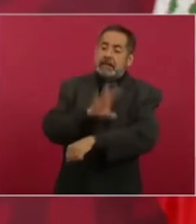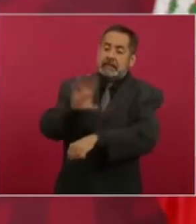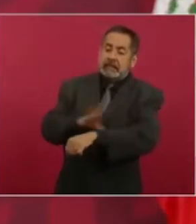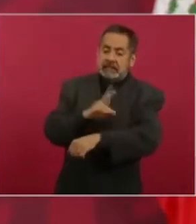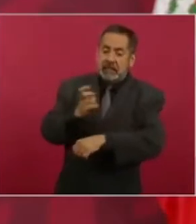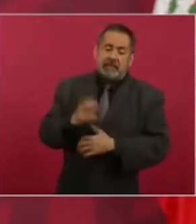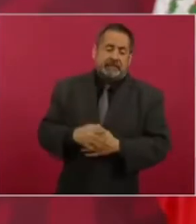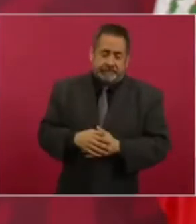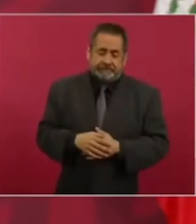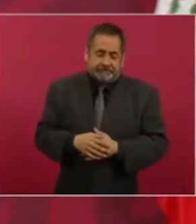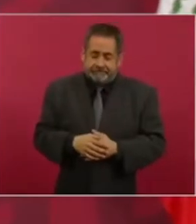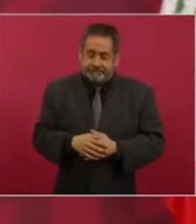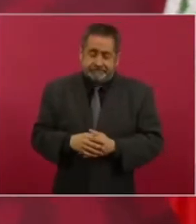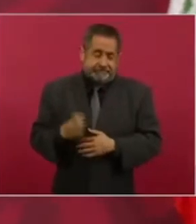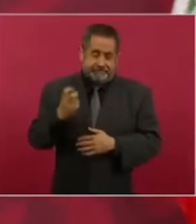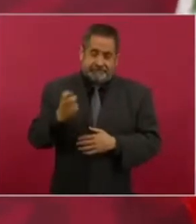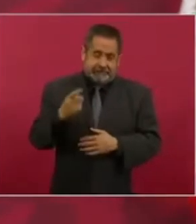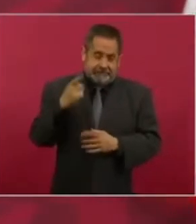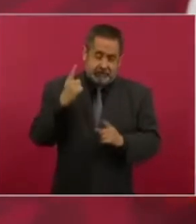Sí es un asunto